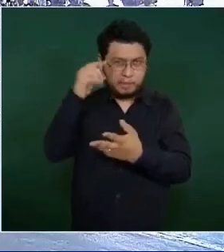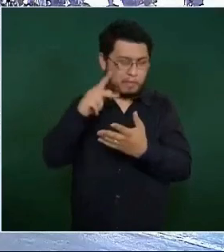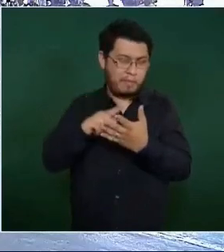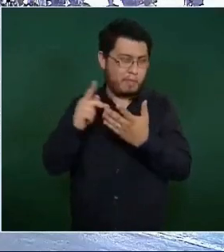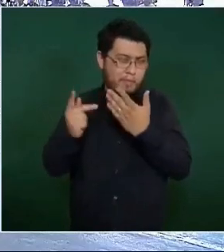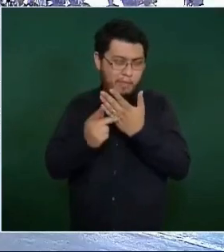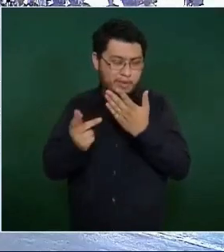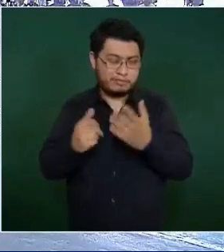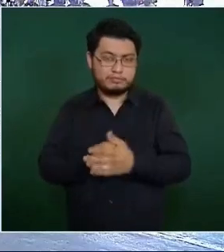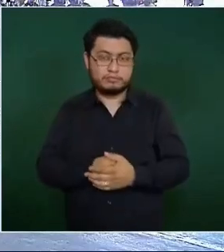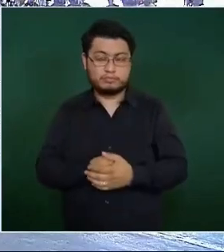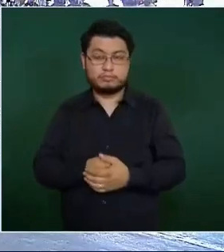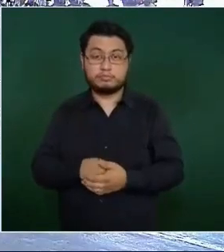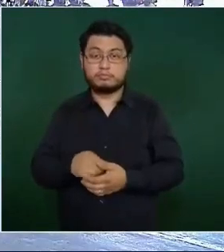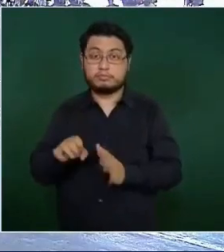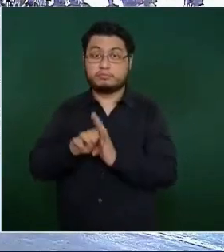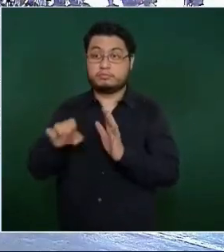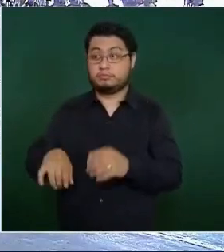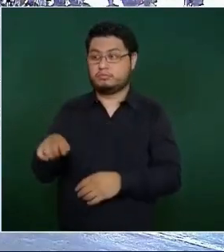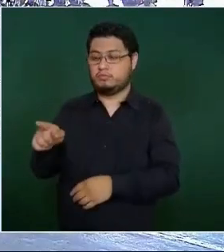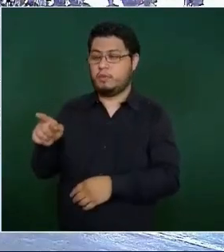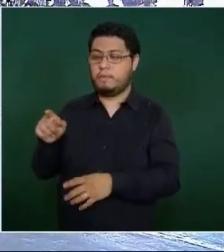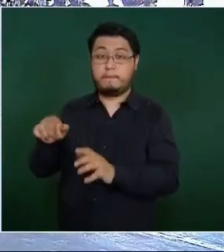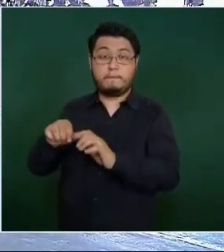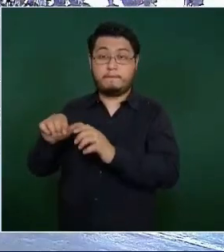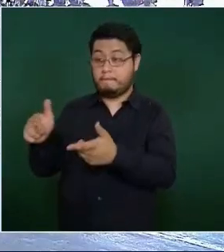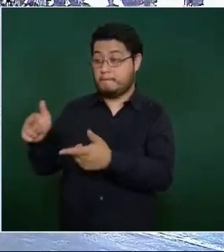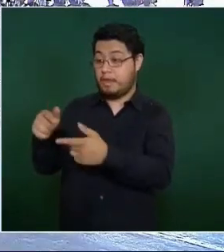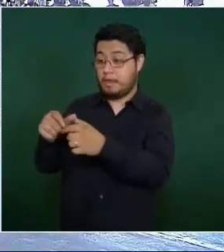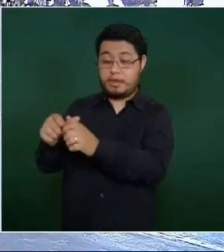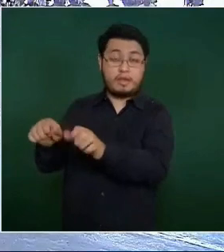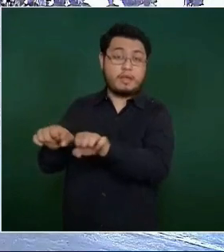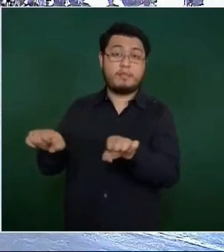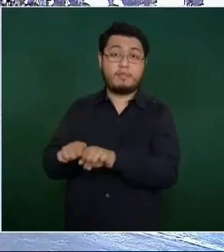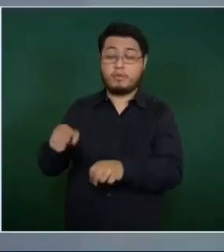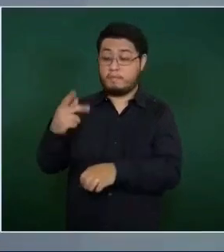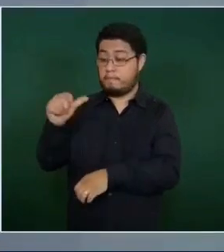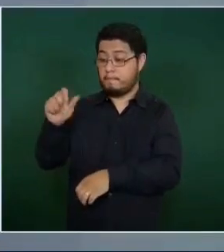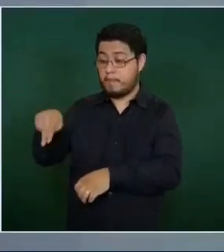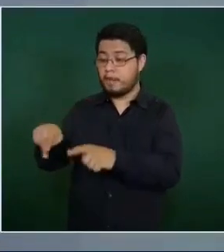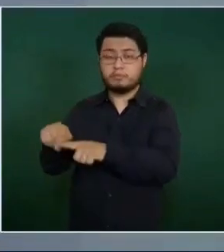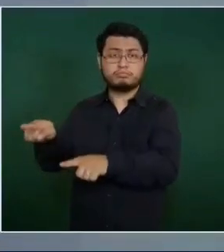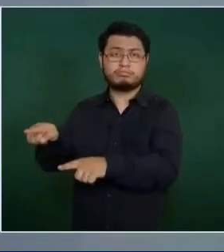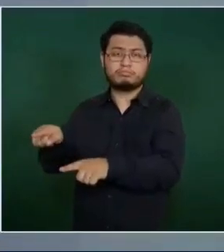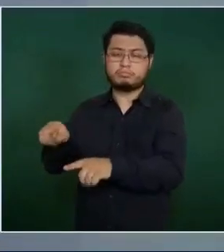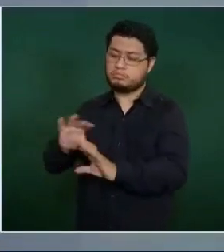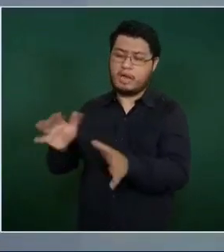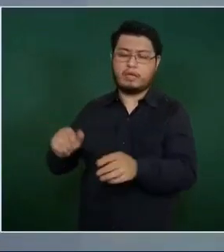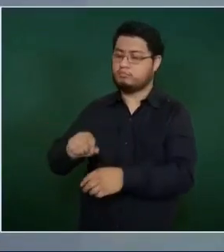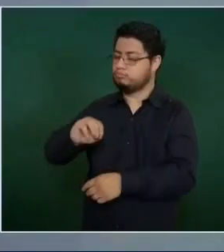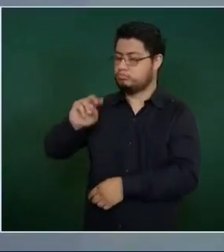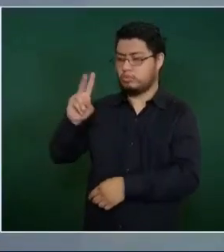Por cierto, los 2 que propuso el PAN en ese entonces ya son finados. Uno no,